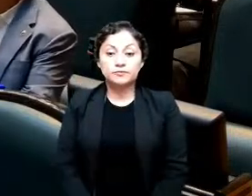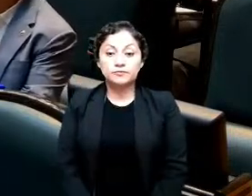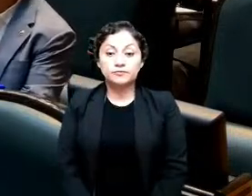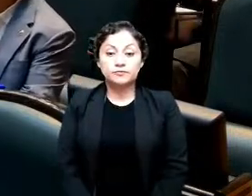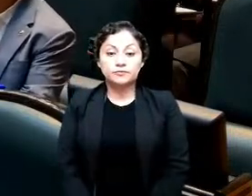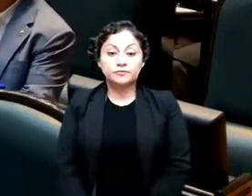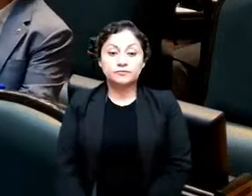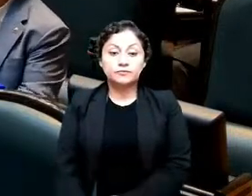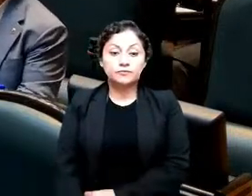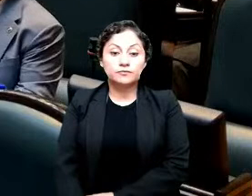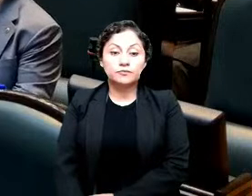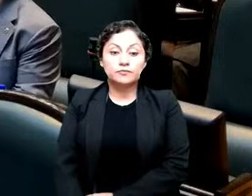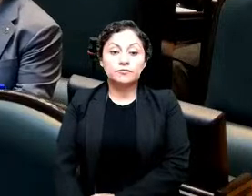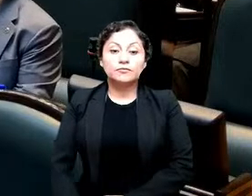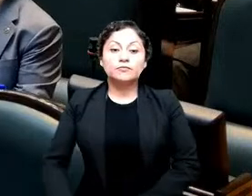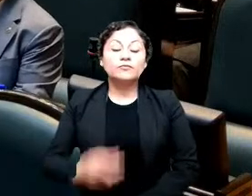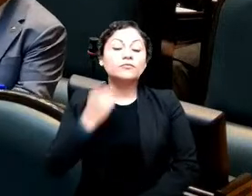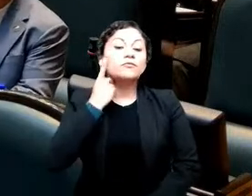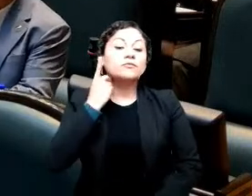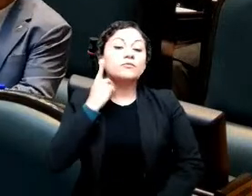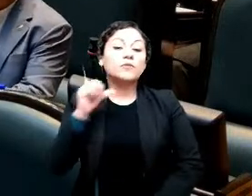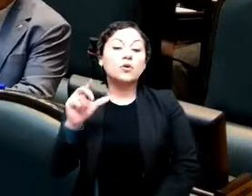Del diputado Luis Narciso.